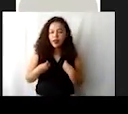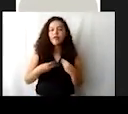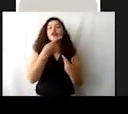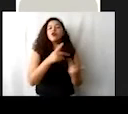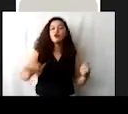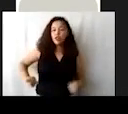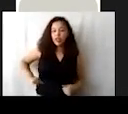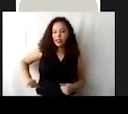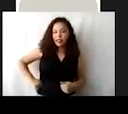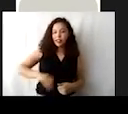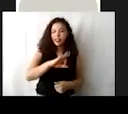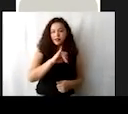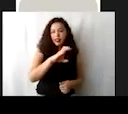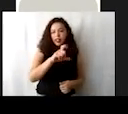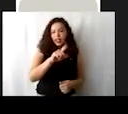intereses vitales.